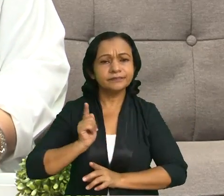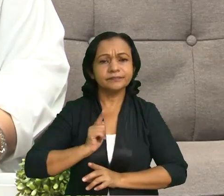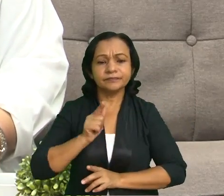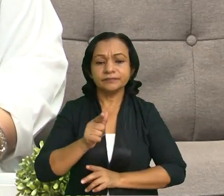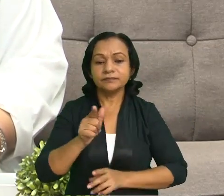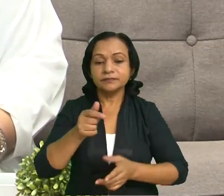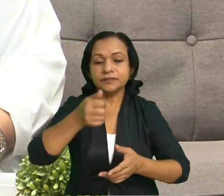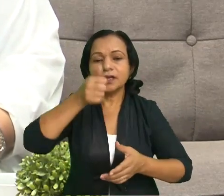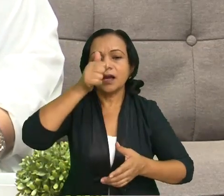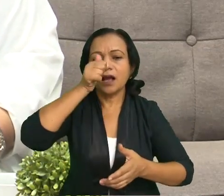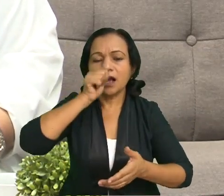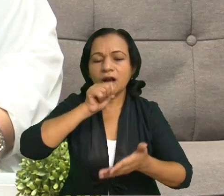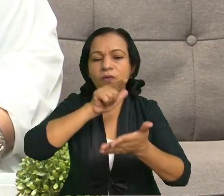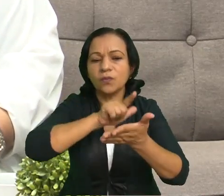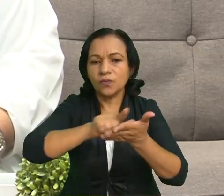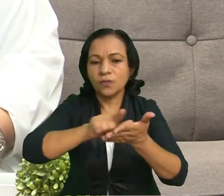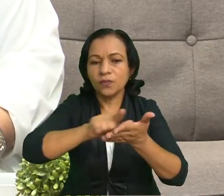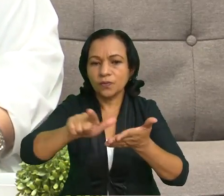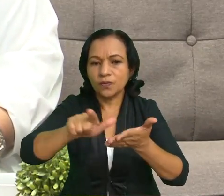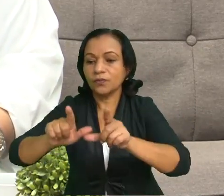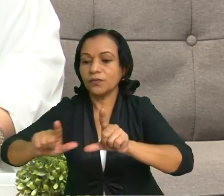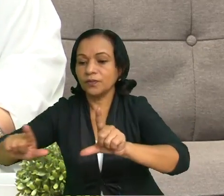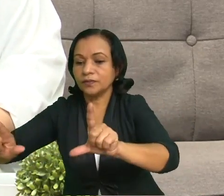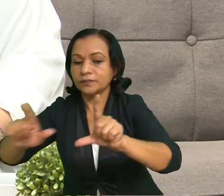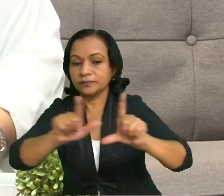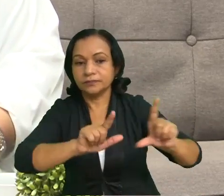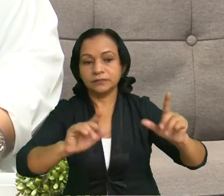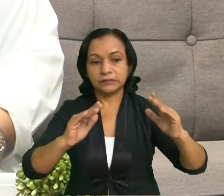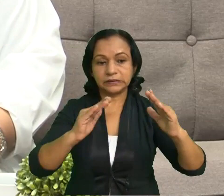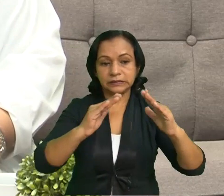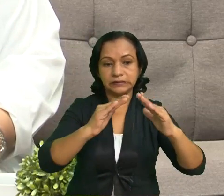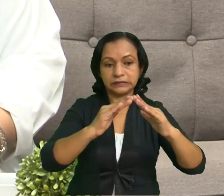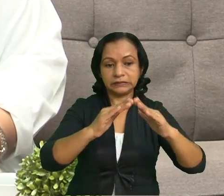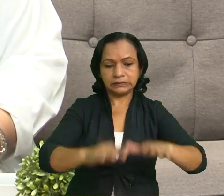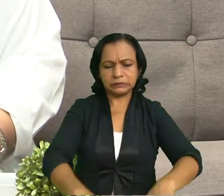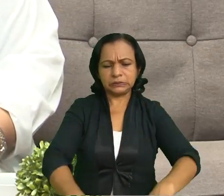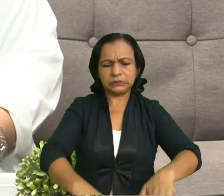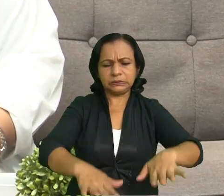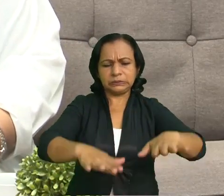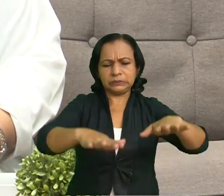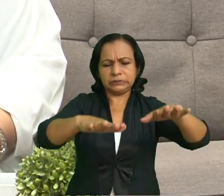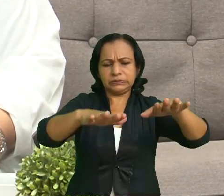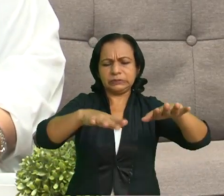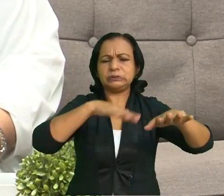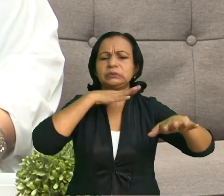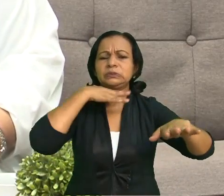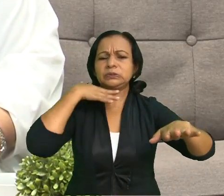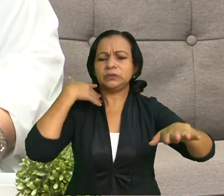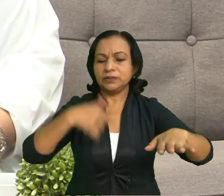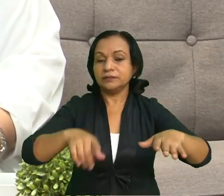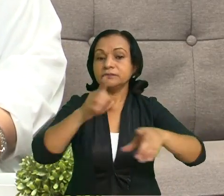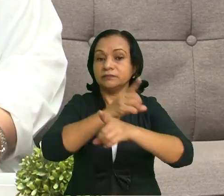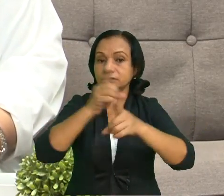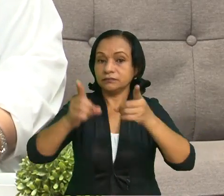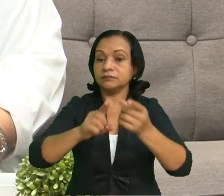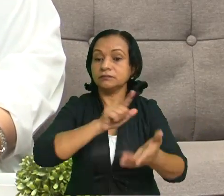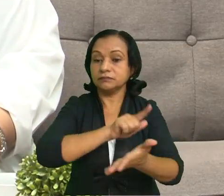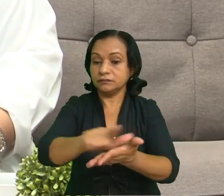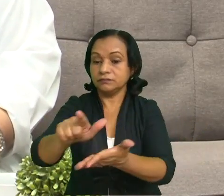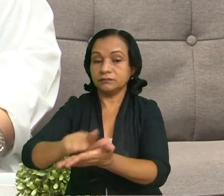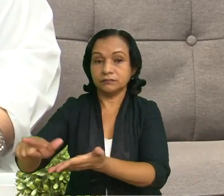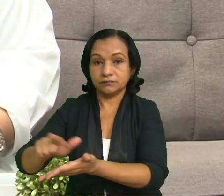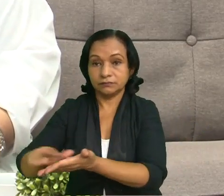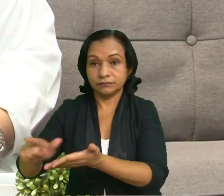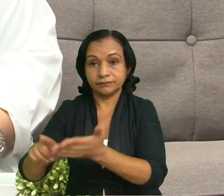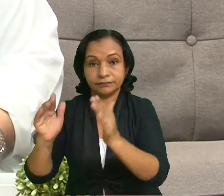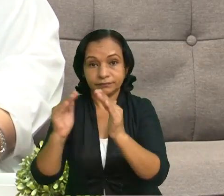potabilizar y el desinfectar también las aves porque si una casa fue inundada y regresa pues la idea es que tenés que desinfectar lo que quedó en